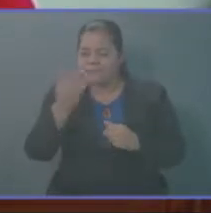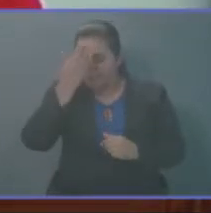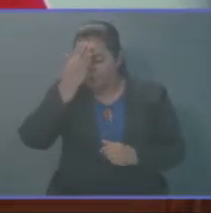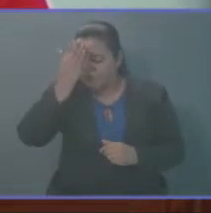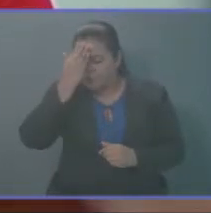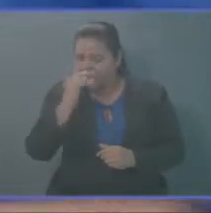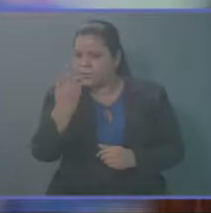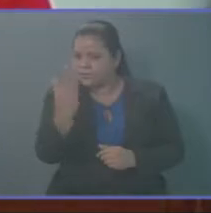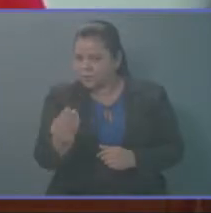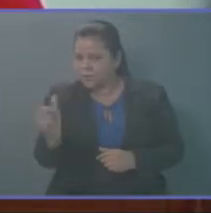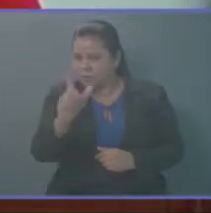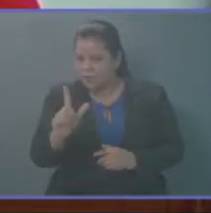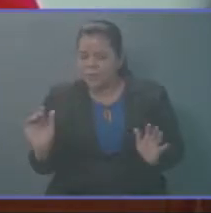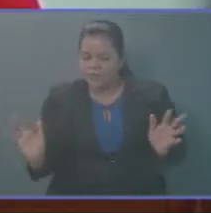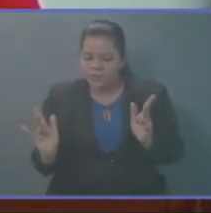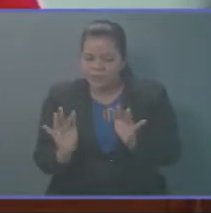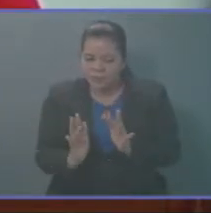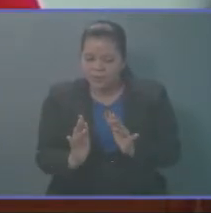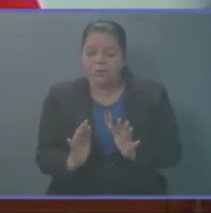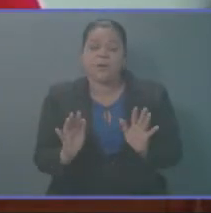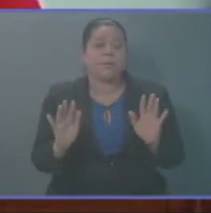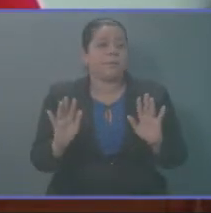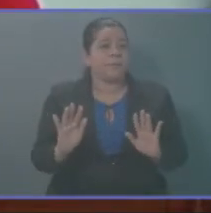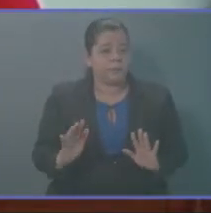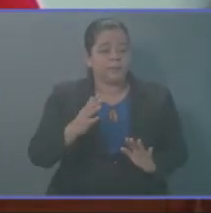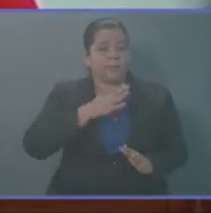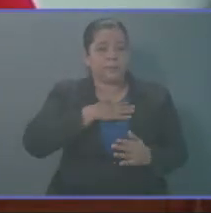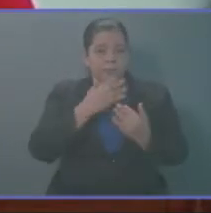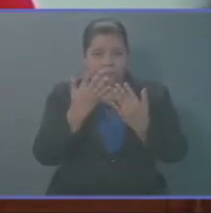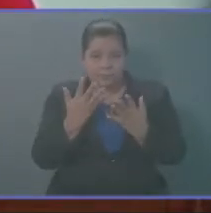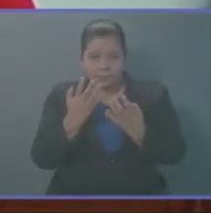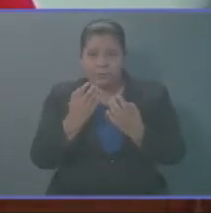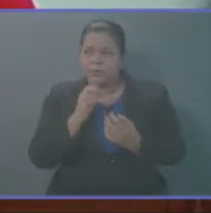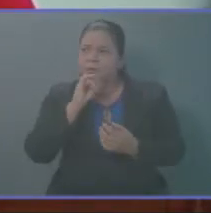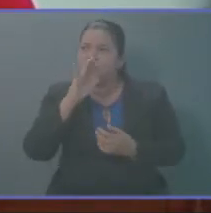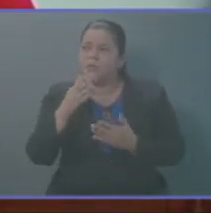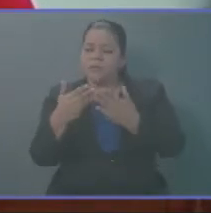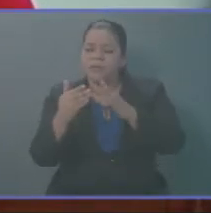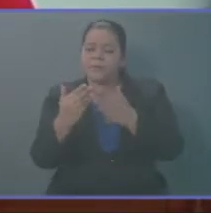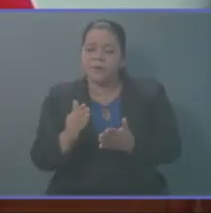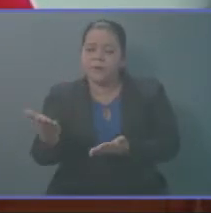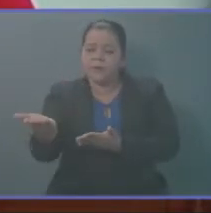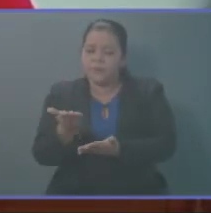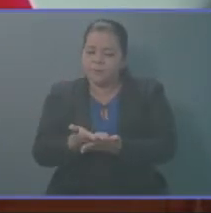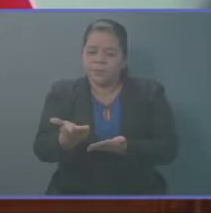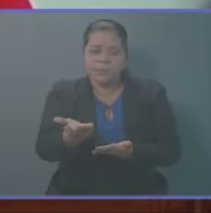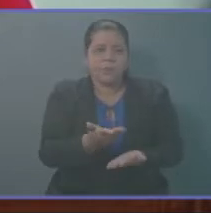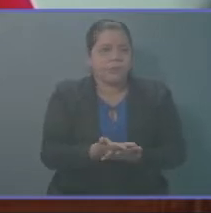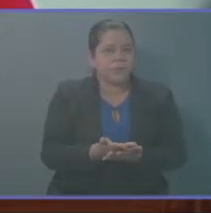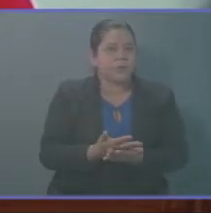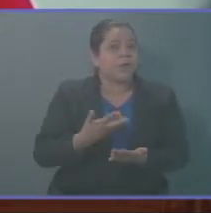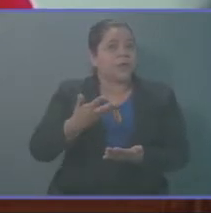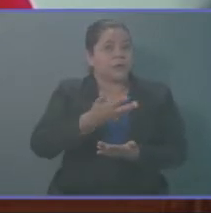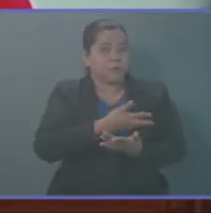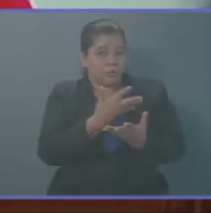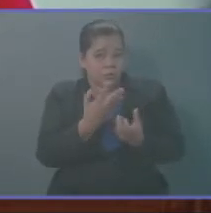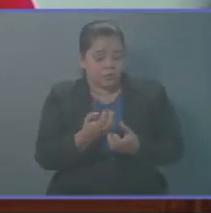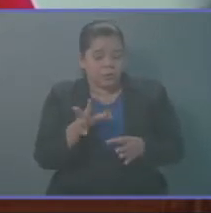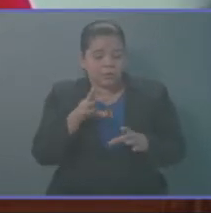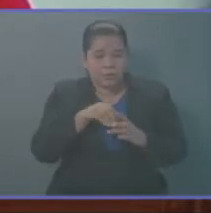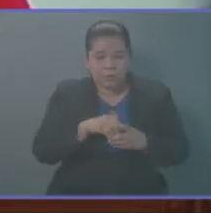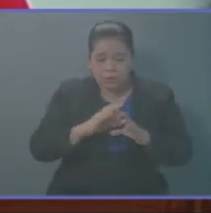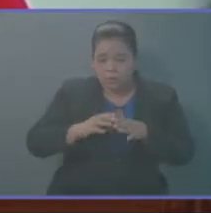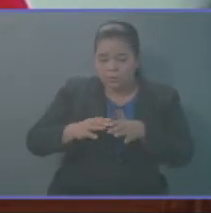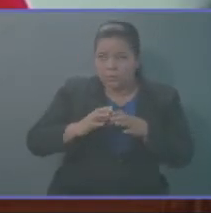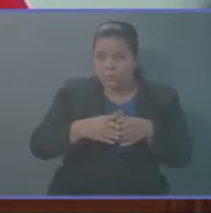lunes, pero sí establecer que hay distintas iniciativas de las cuales vamos a buscar dentro de la comisión